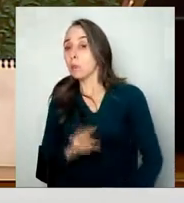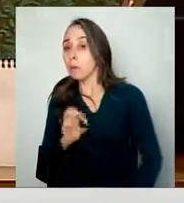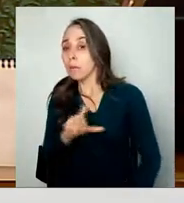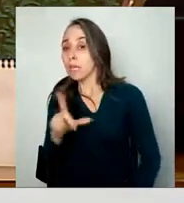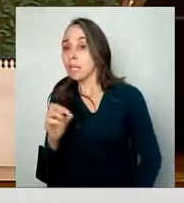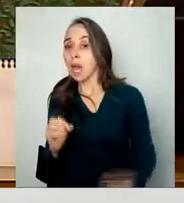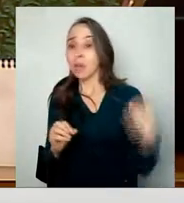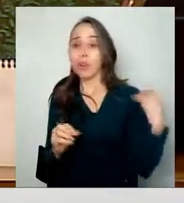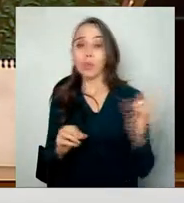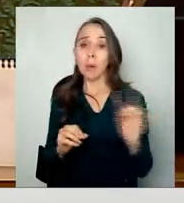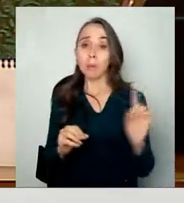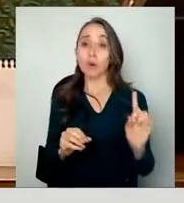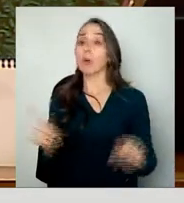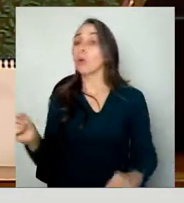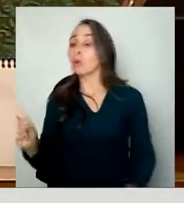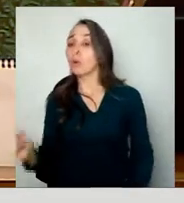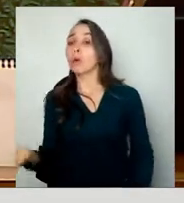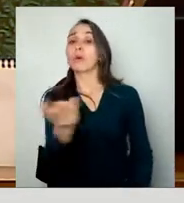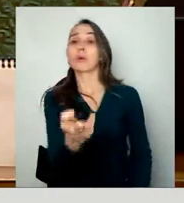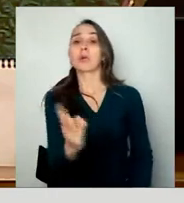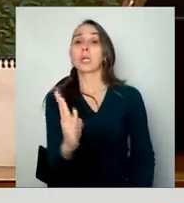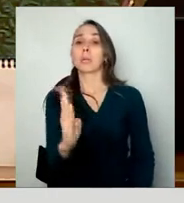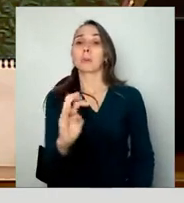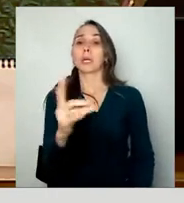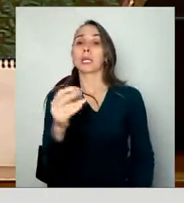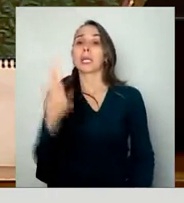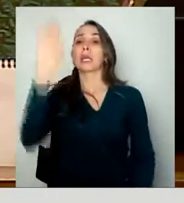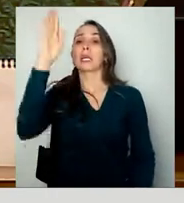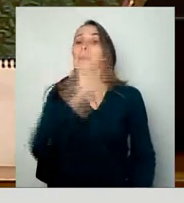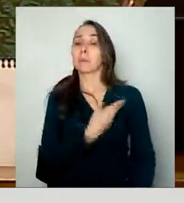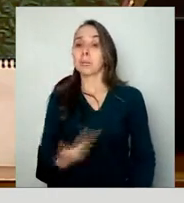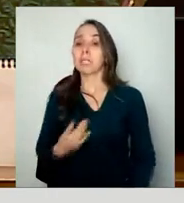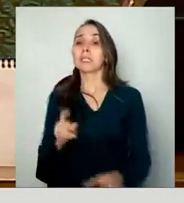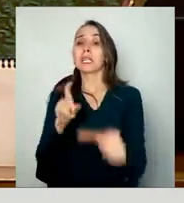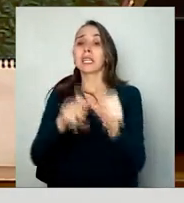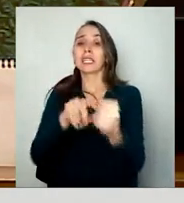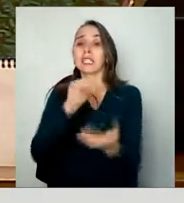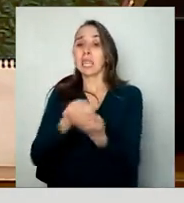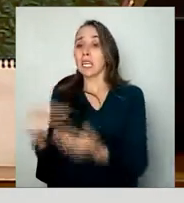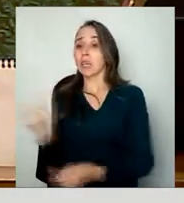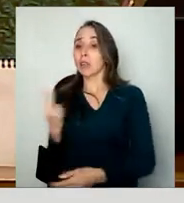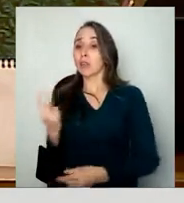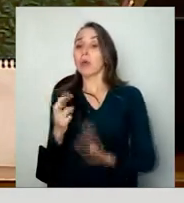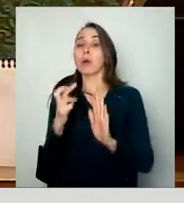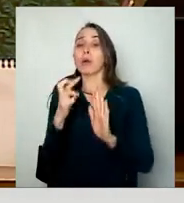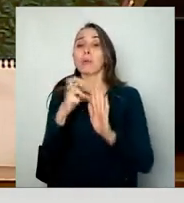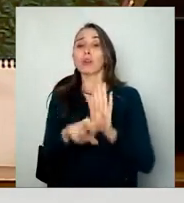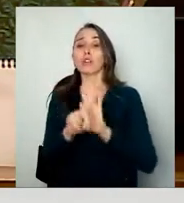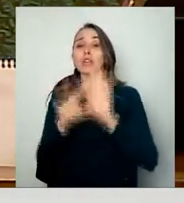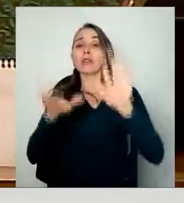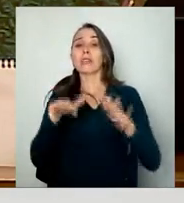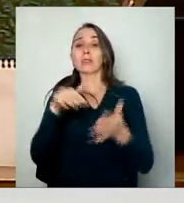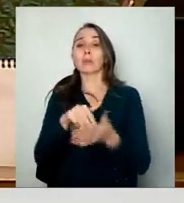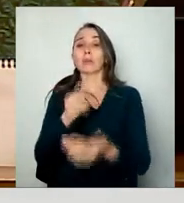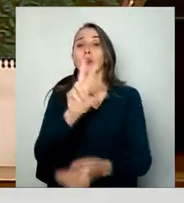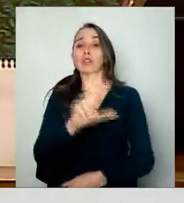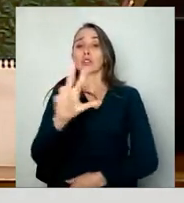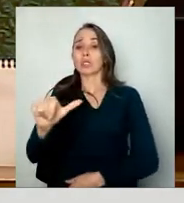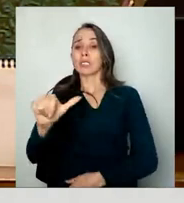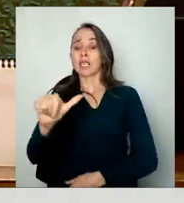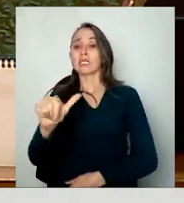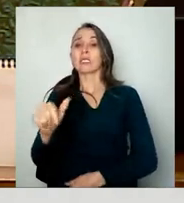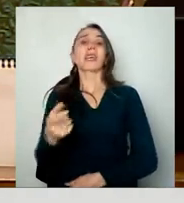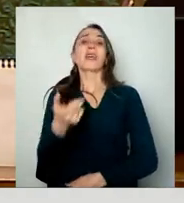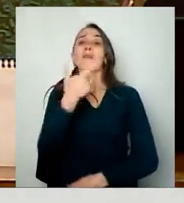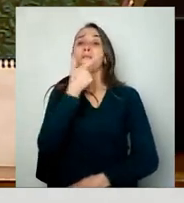Le ofrezco la palabra el diputado Bernardo berger presidente estamos inscrito en el proyecto de la ley 18 1986 no es fácil despacho